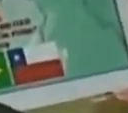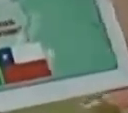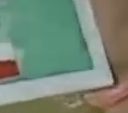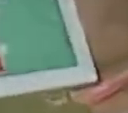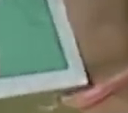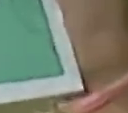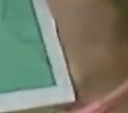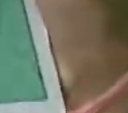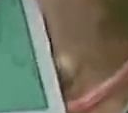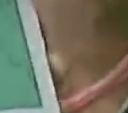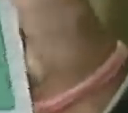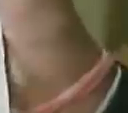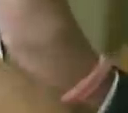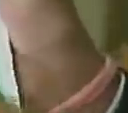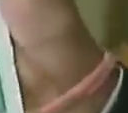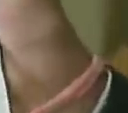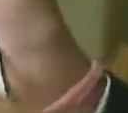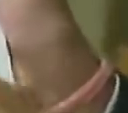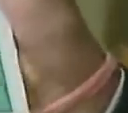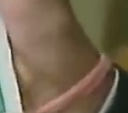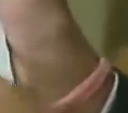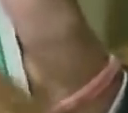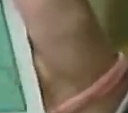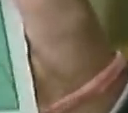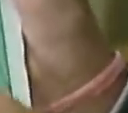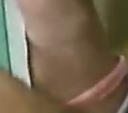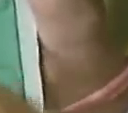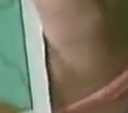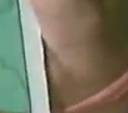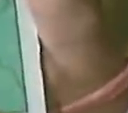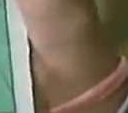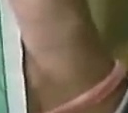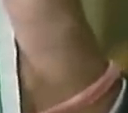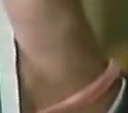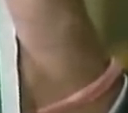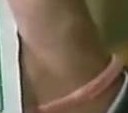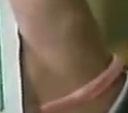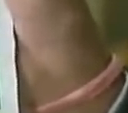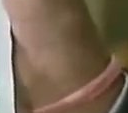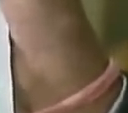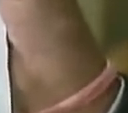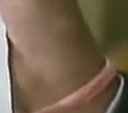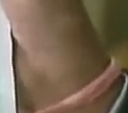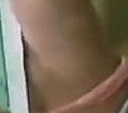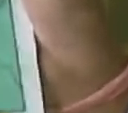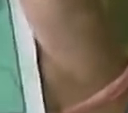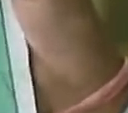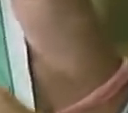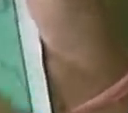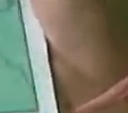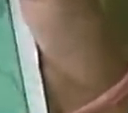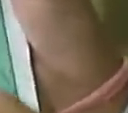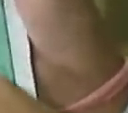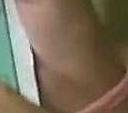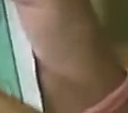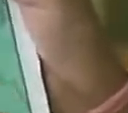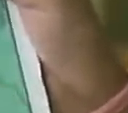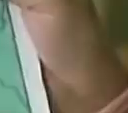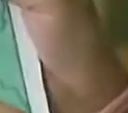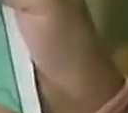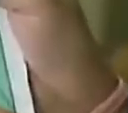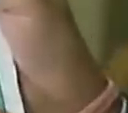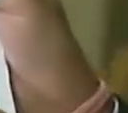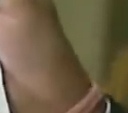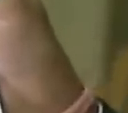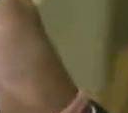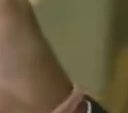en Pamplona, en Colombia, además de los intentos de atentar contra nuestras bases militares en el sur del país.